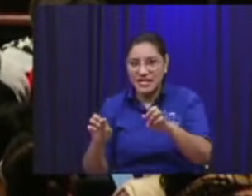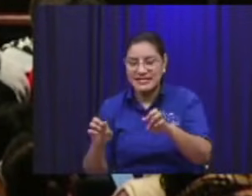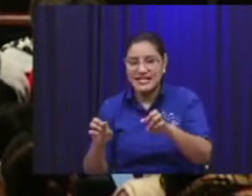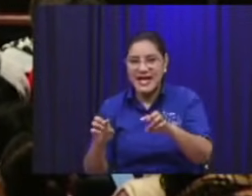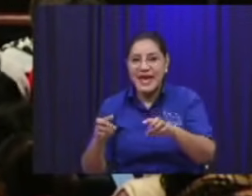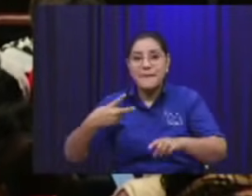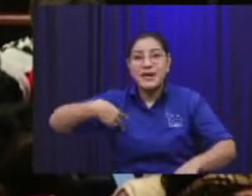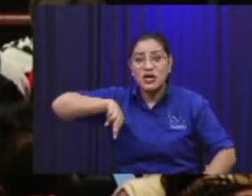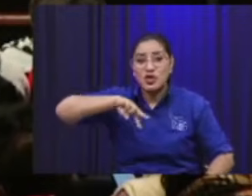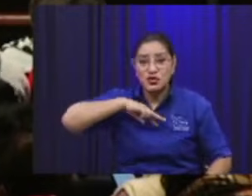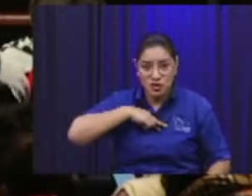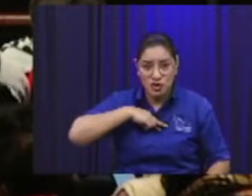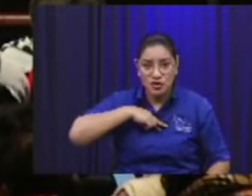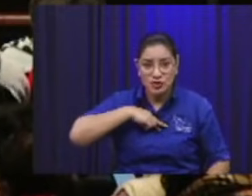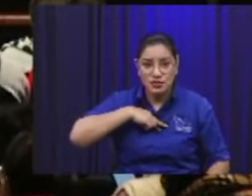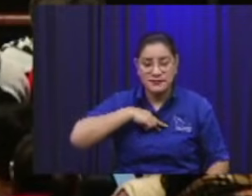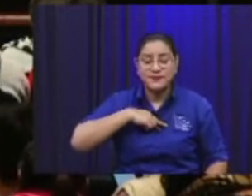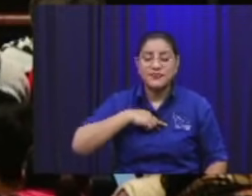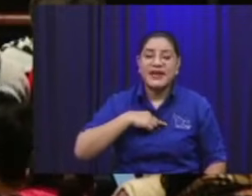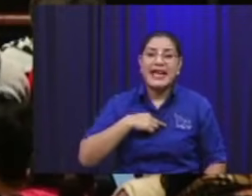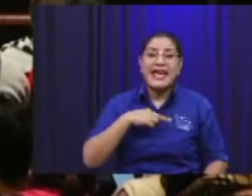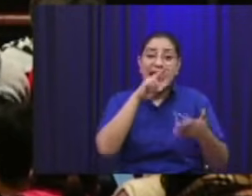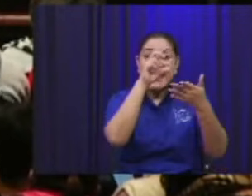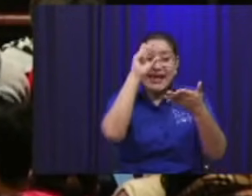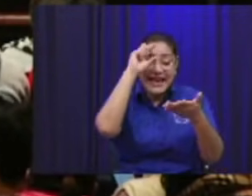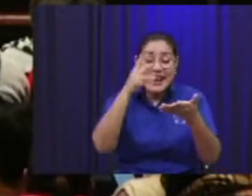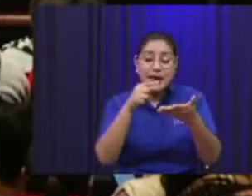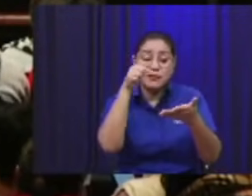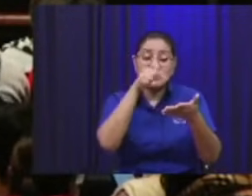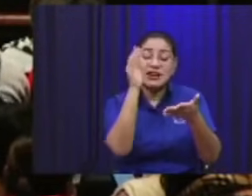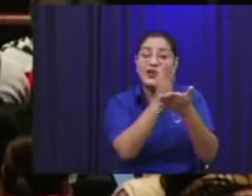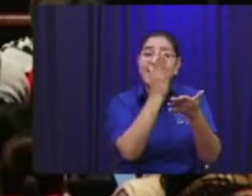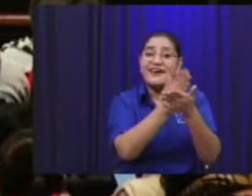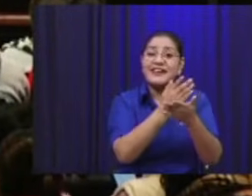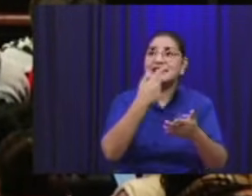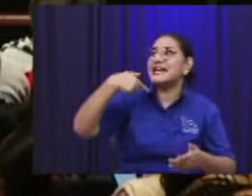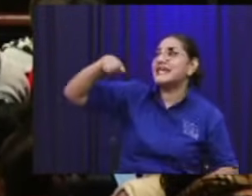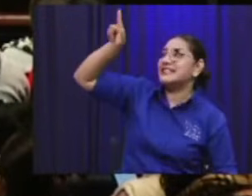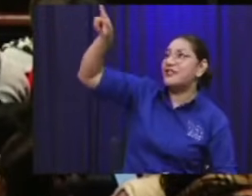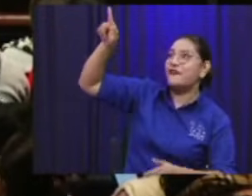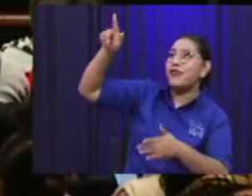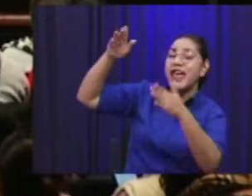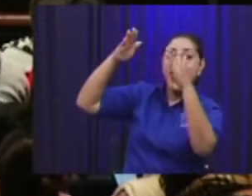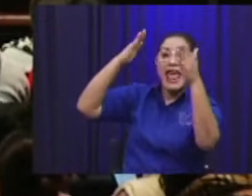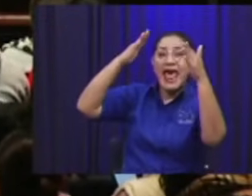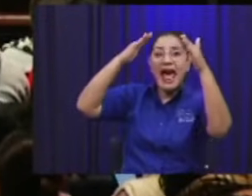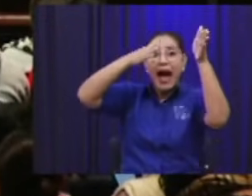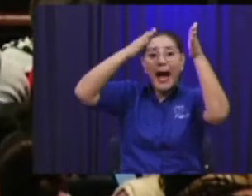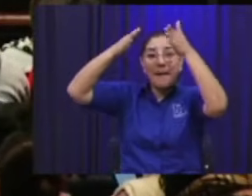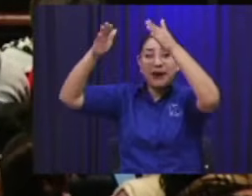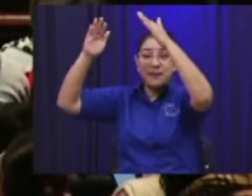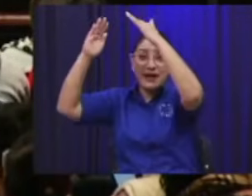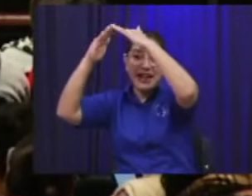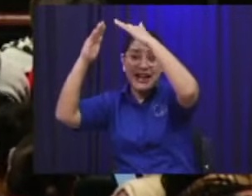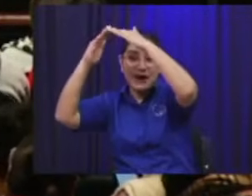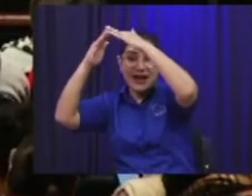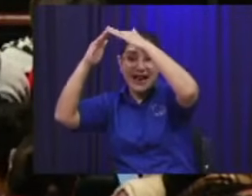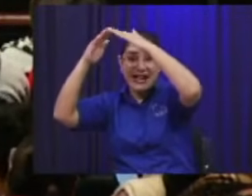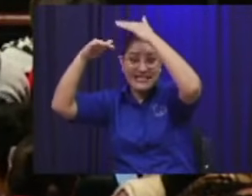si yo me voy voy a preparar lugar para ustedes después regresó y me lo llevó para que donde ustedes estén